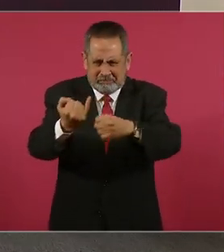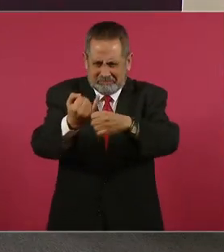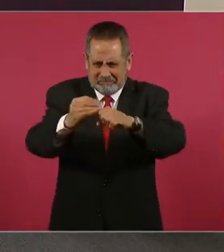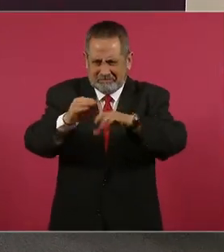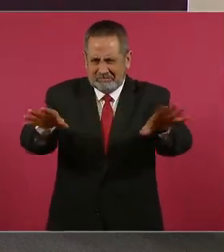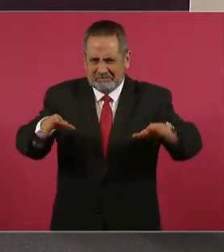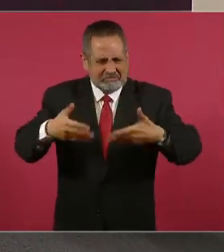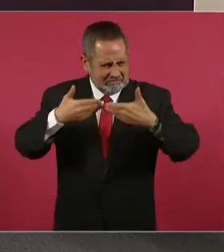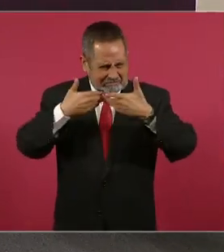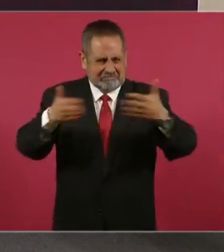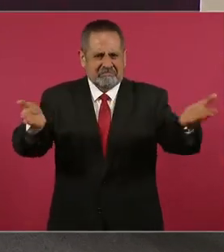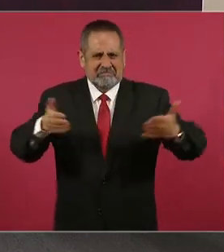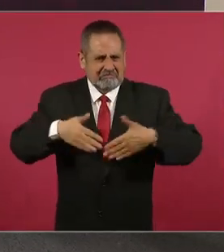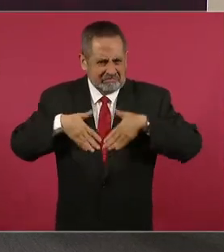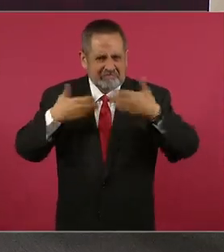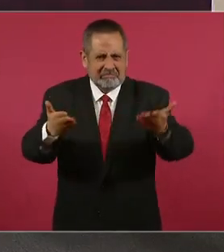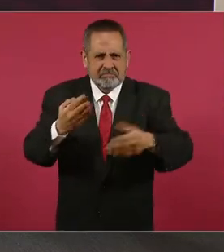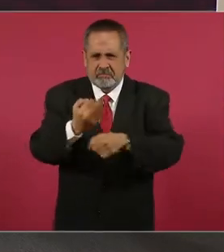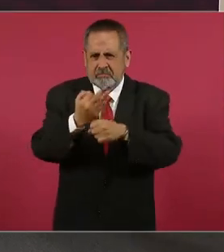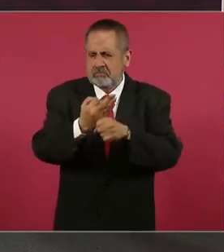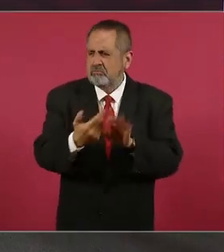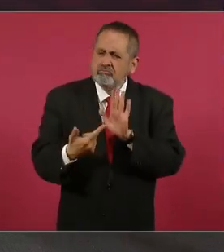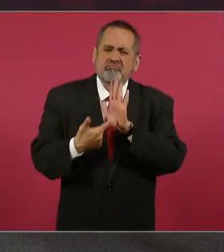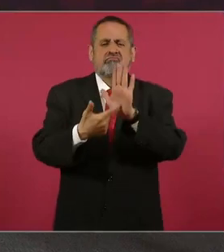que salgan todas estas cosas aquí,